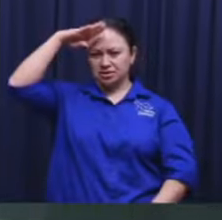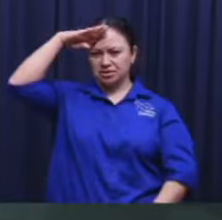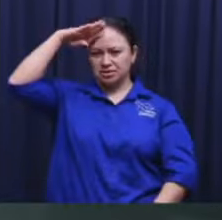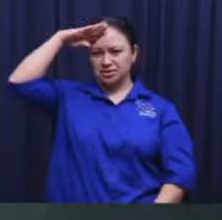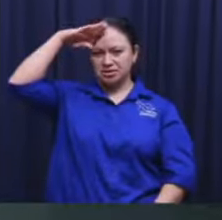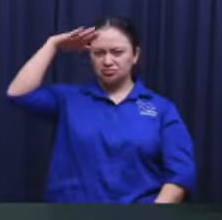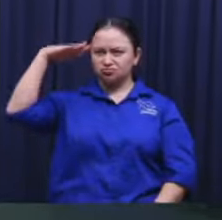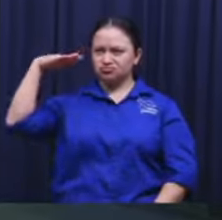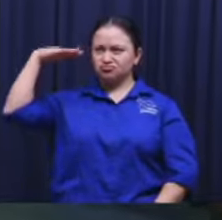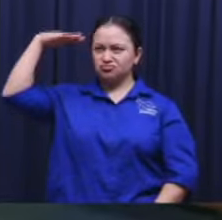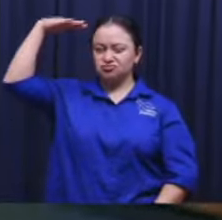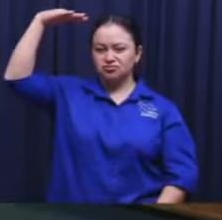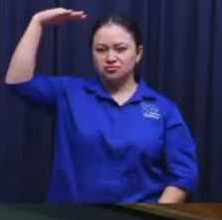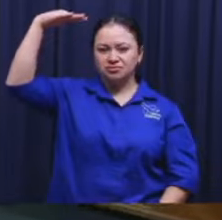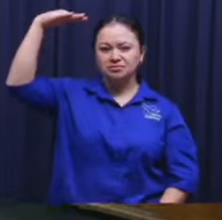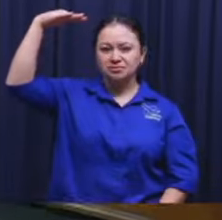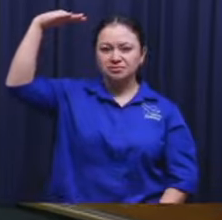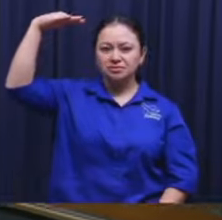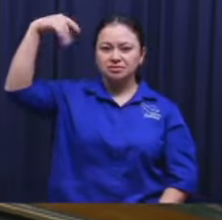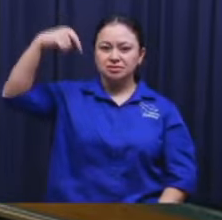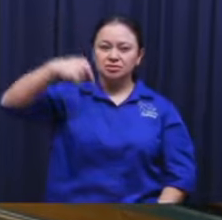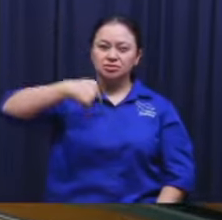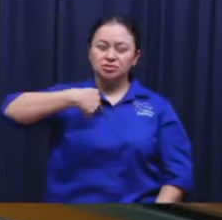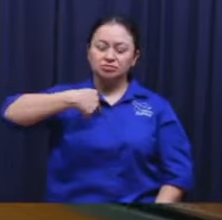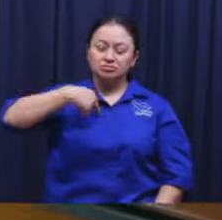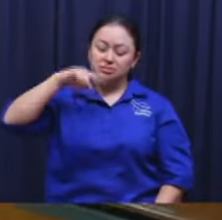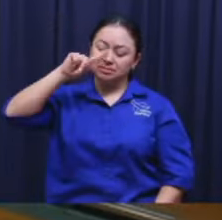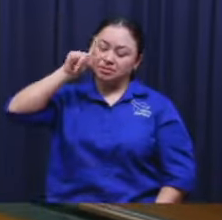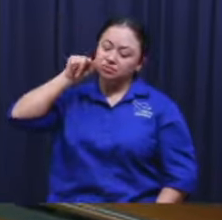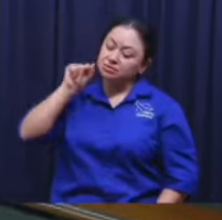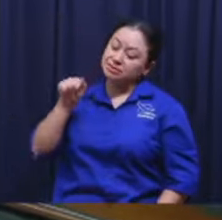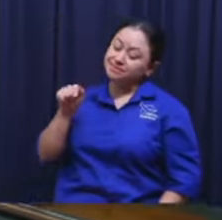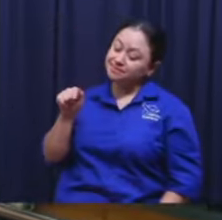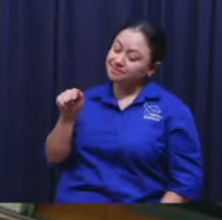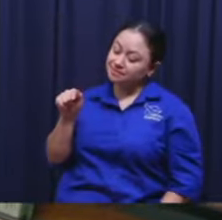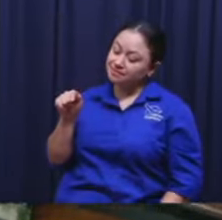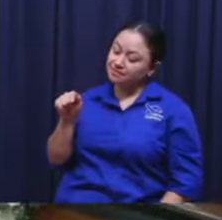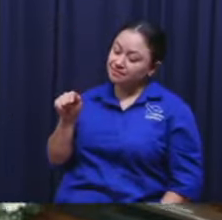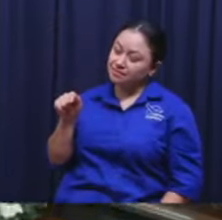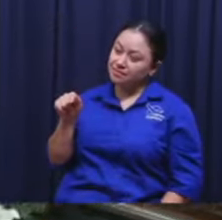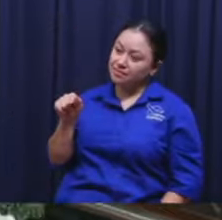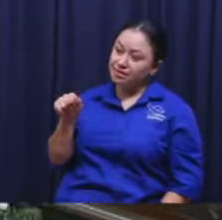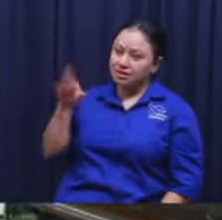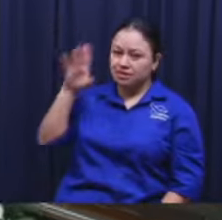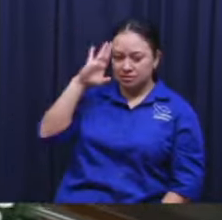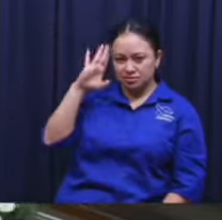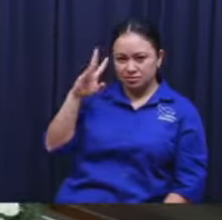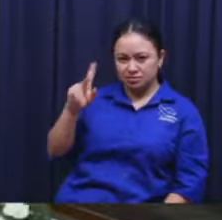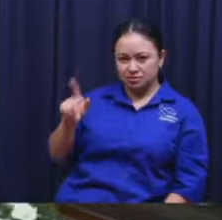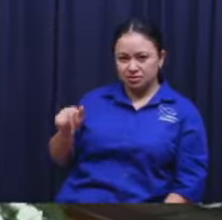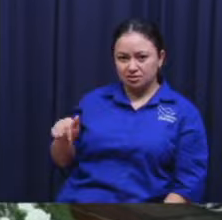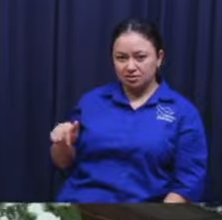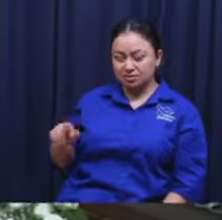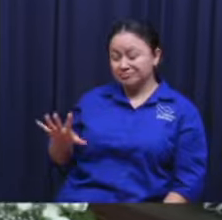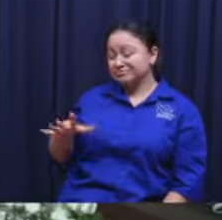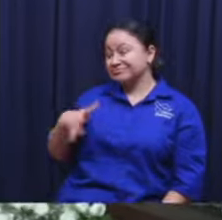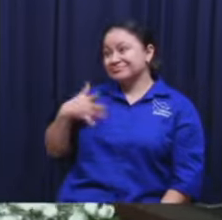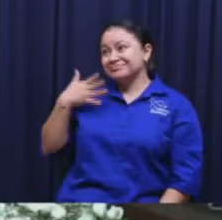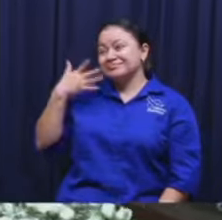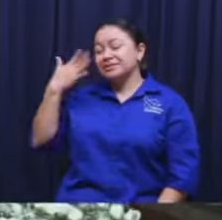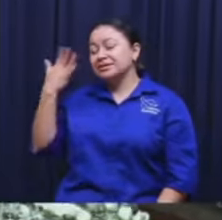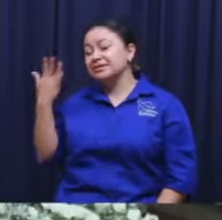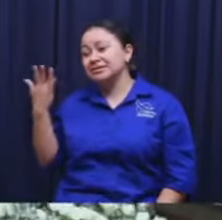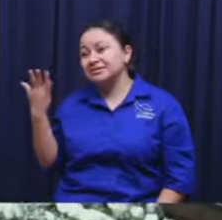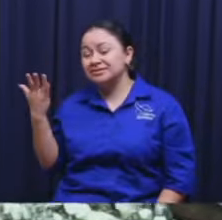alta. Entonces, yo, como soy curioso, le pregunto de sus días, cuando suspiraba él también,